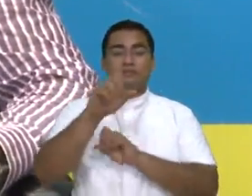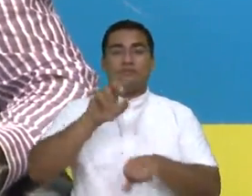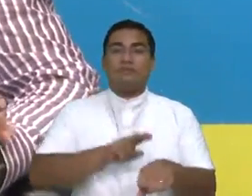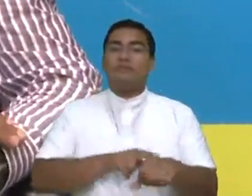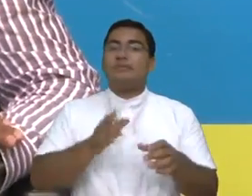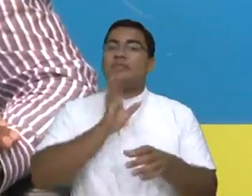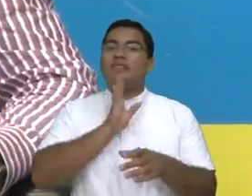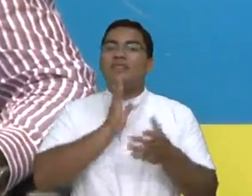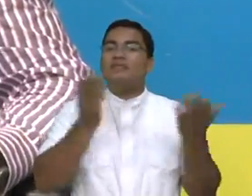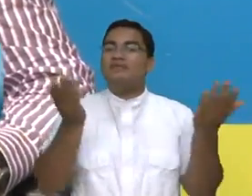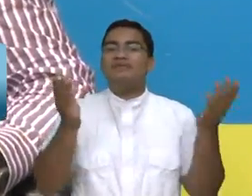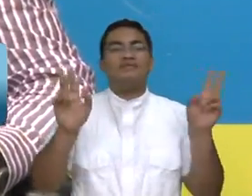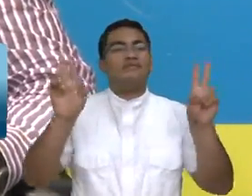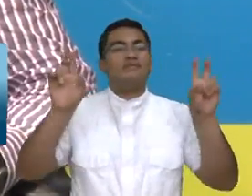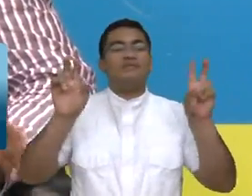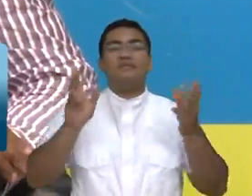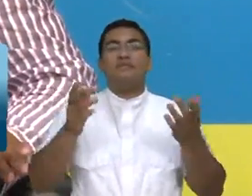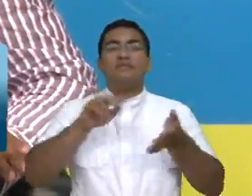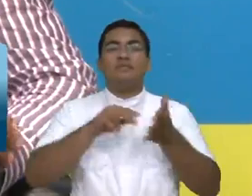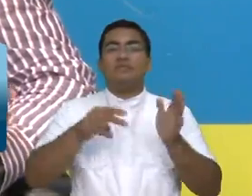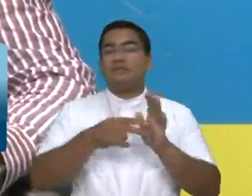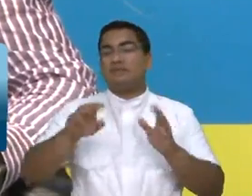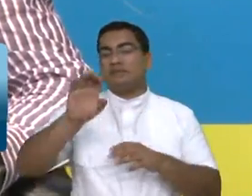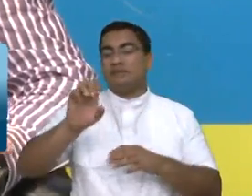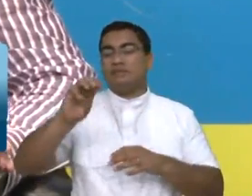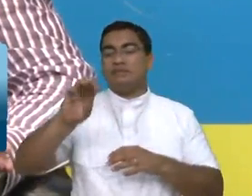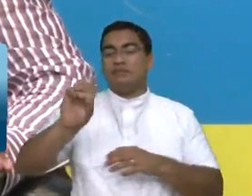Nacional. Hoy estamos hablando sobre qué es la hemofilia,